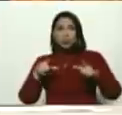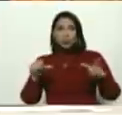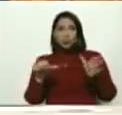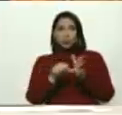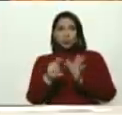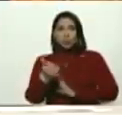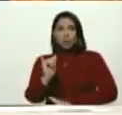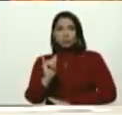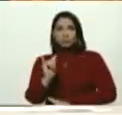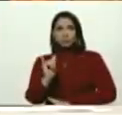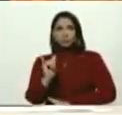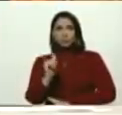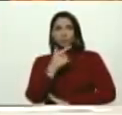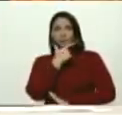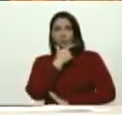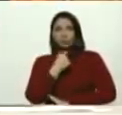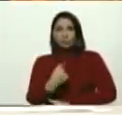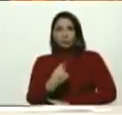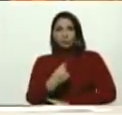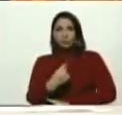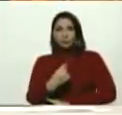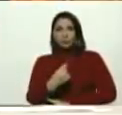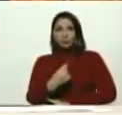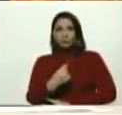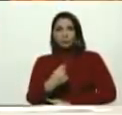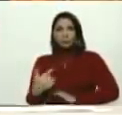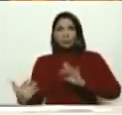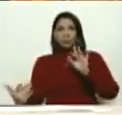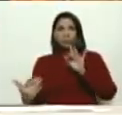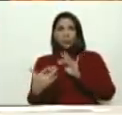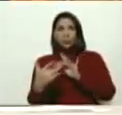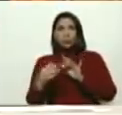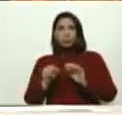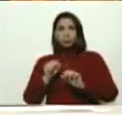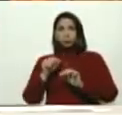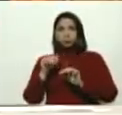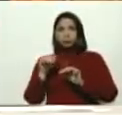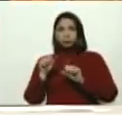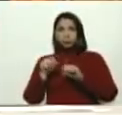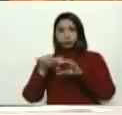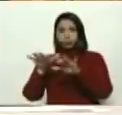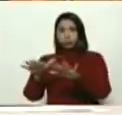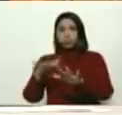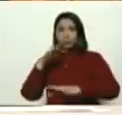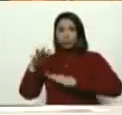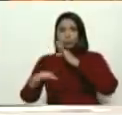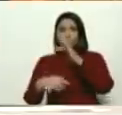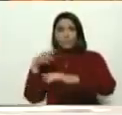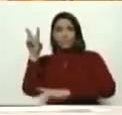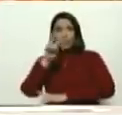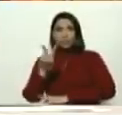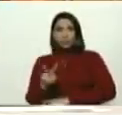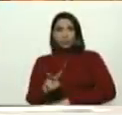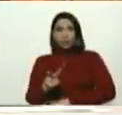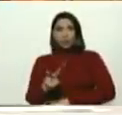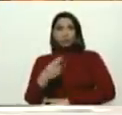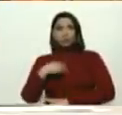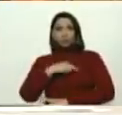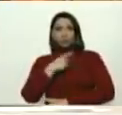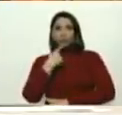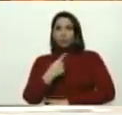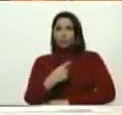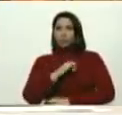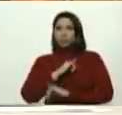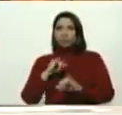ser facilitador del contagio del COVID-19. Bueno, esta es la Venezuela de bien. Habíamos dicho, y lo han